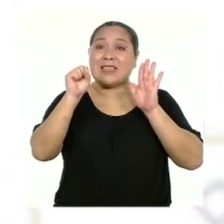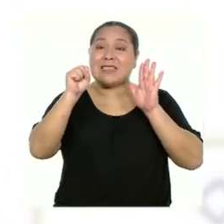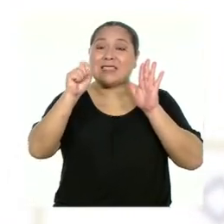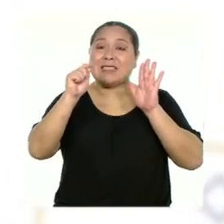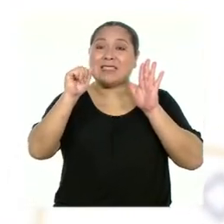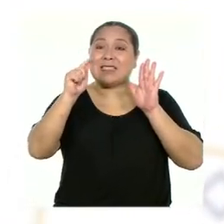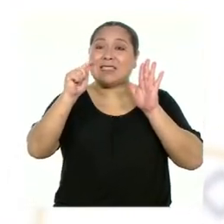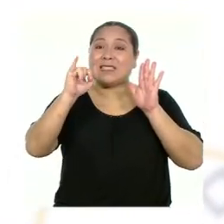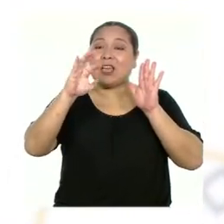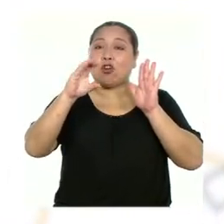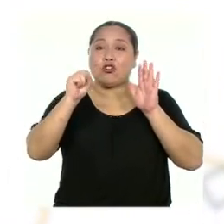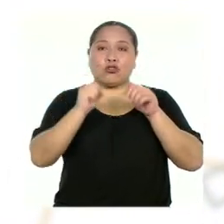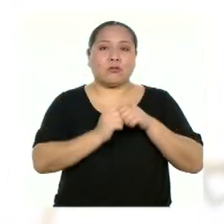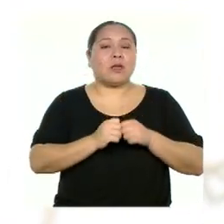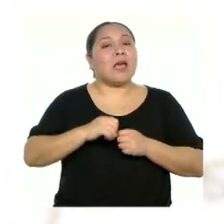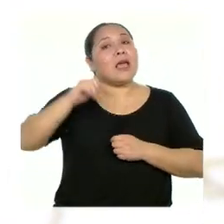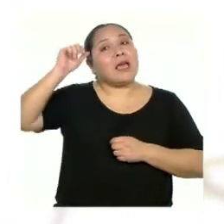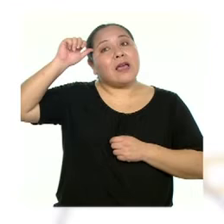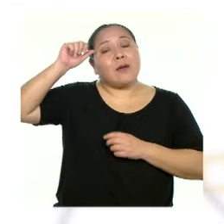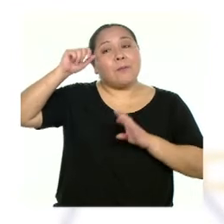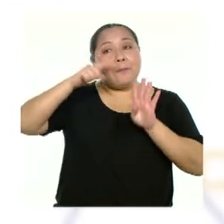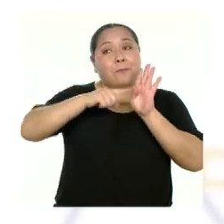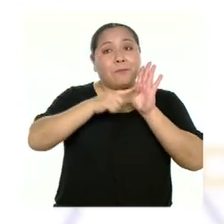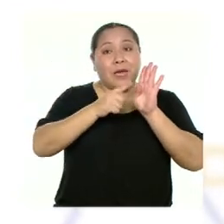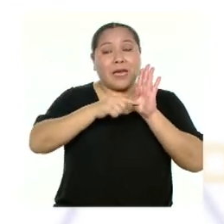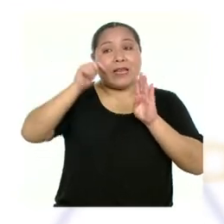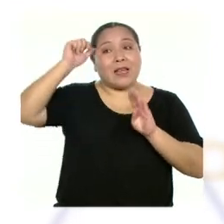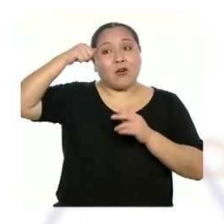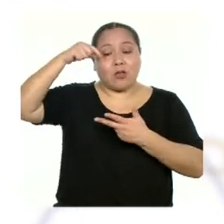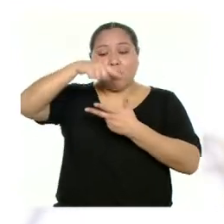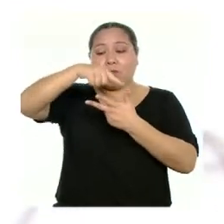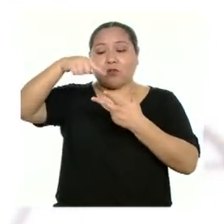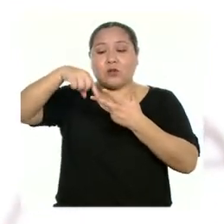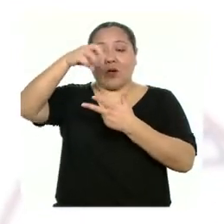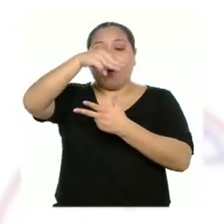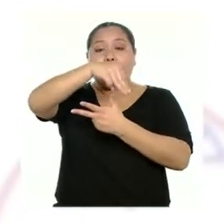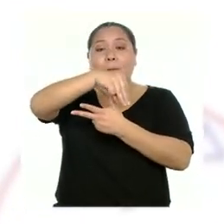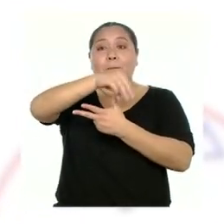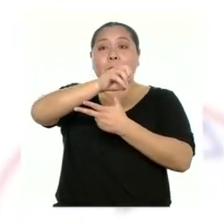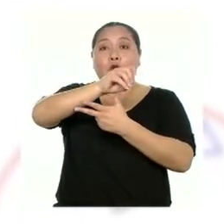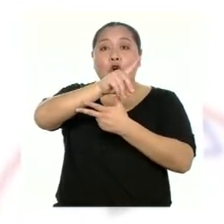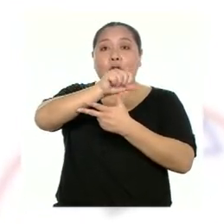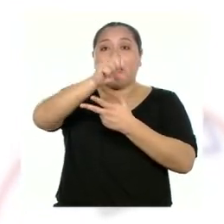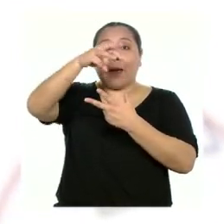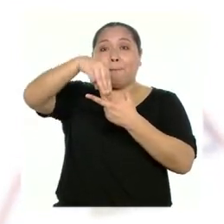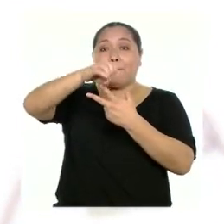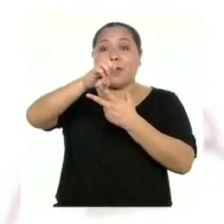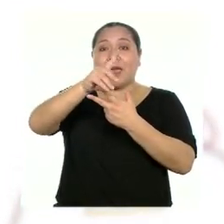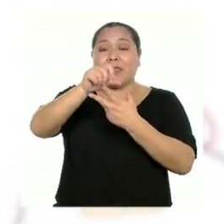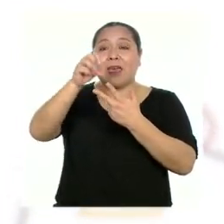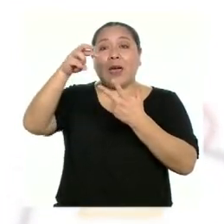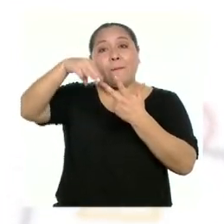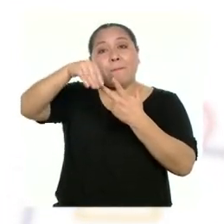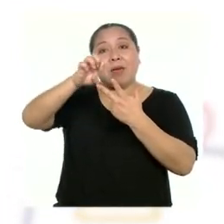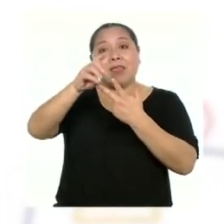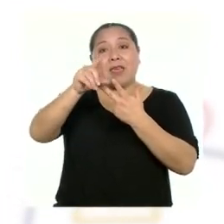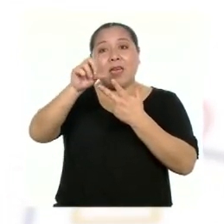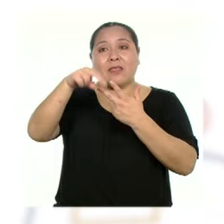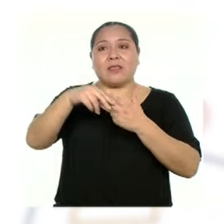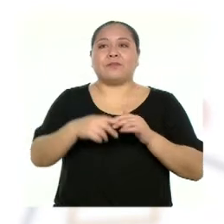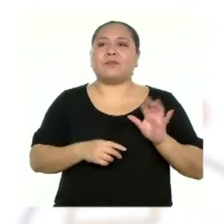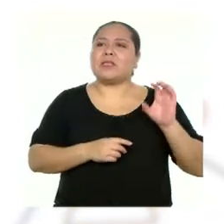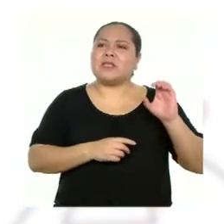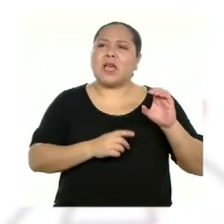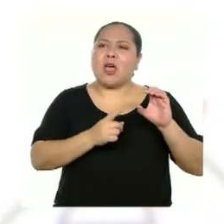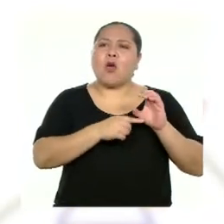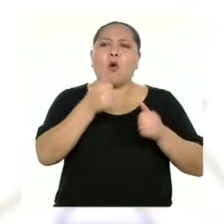es decir, qué es la media, la moda y la mediana. C. ¿Qué medida resumen es la adecuada para los datos que